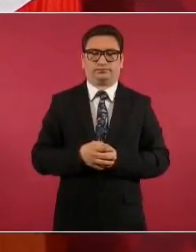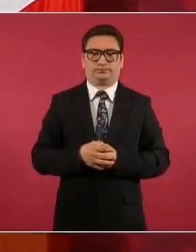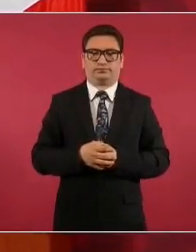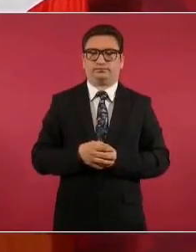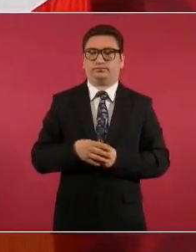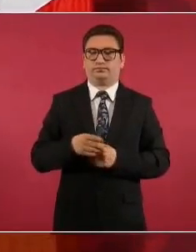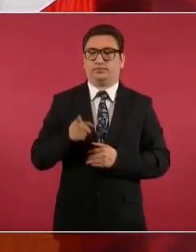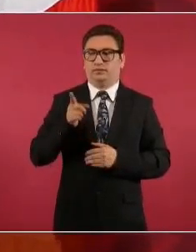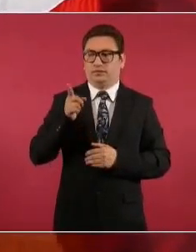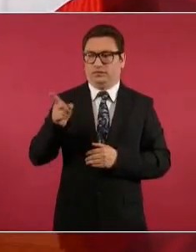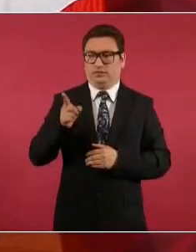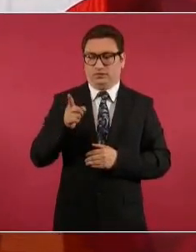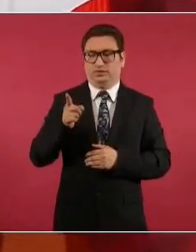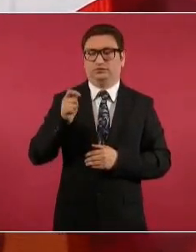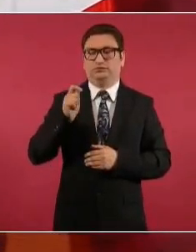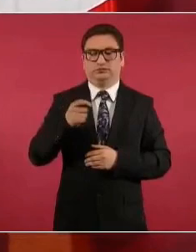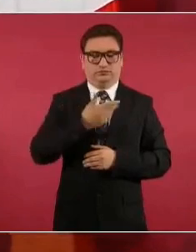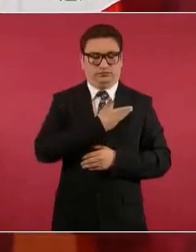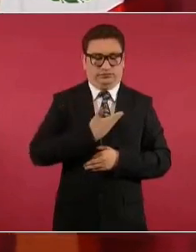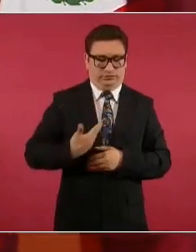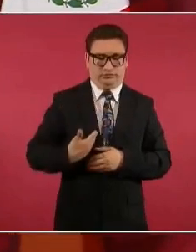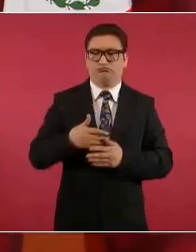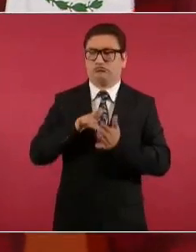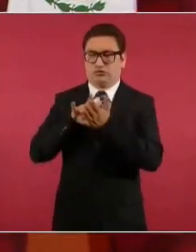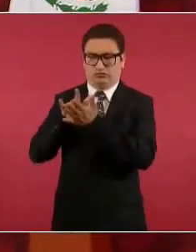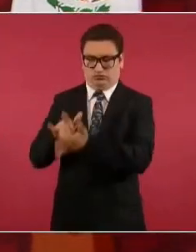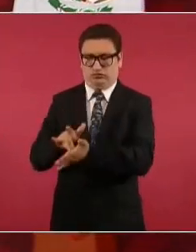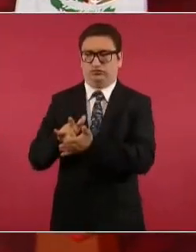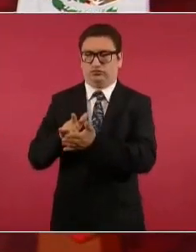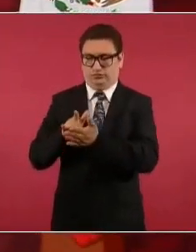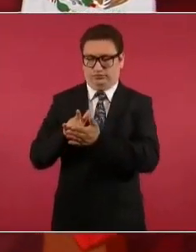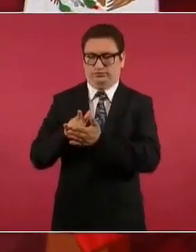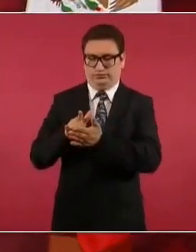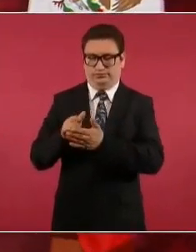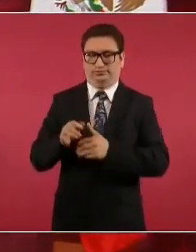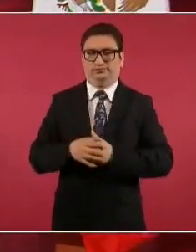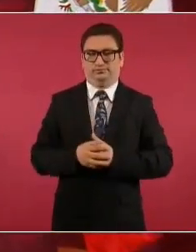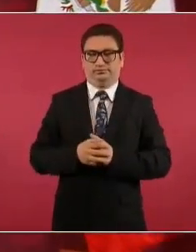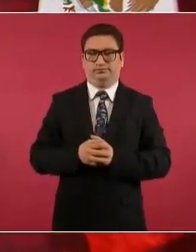el presidente lo apoye, lo respalde.